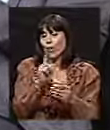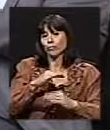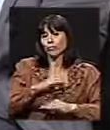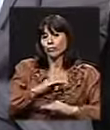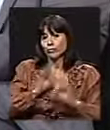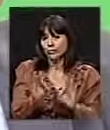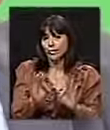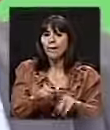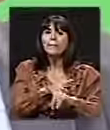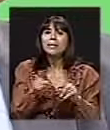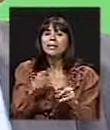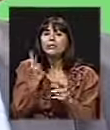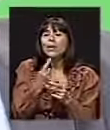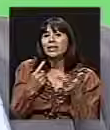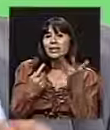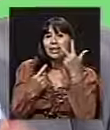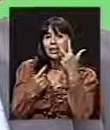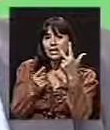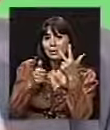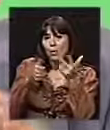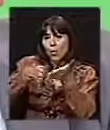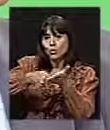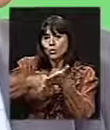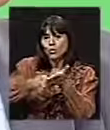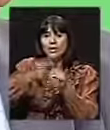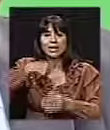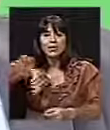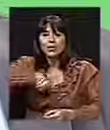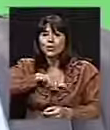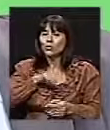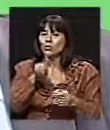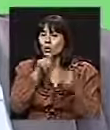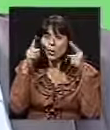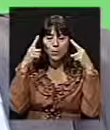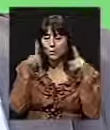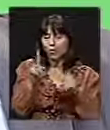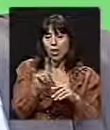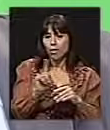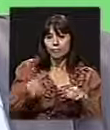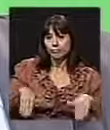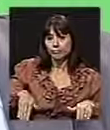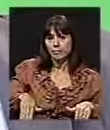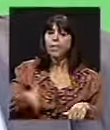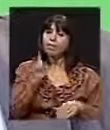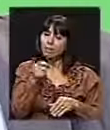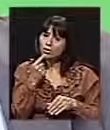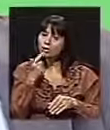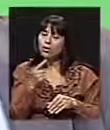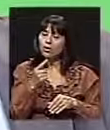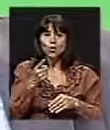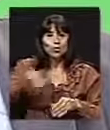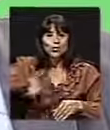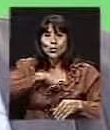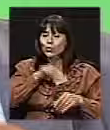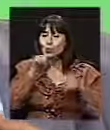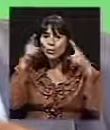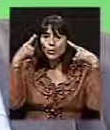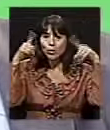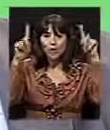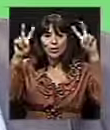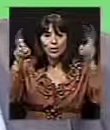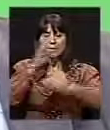pero somos 3 votos nada más y no hemos logrado, y eso sí hay que decirlo con claridad, no hemos logrado que los temas